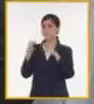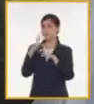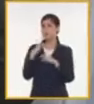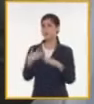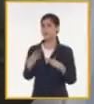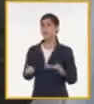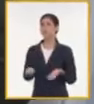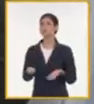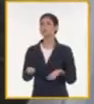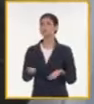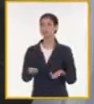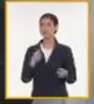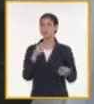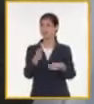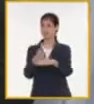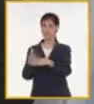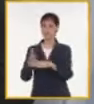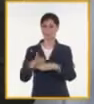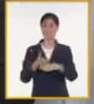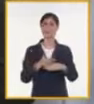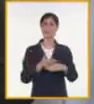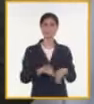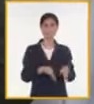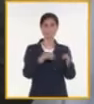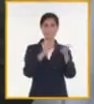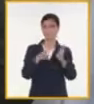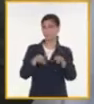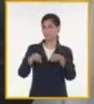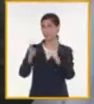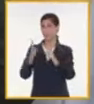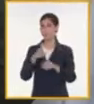instalaciones la infraestructura del sistema electroenergia